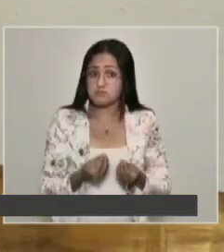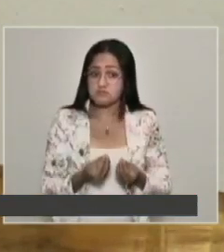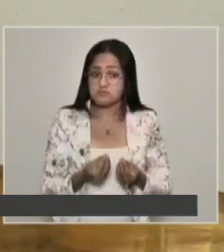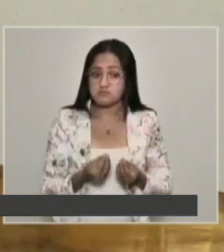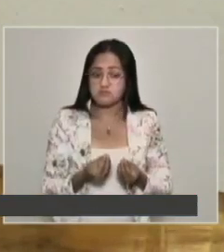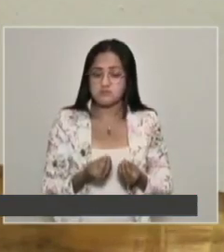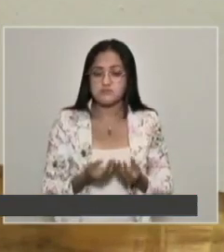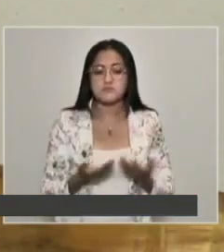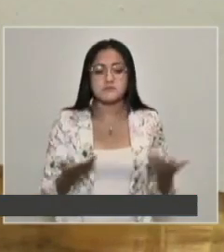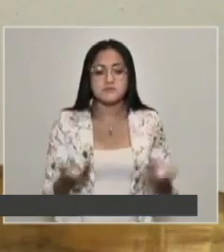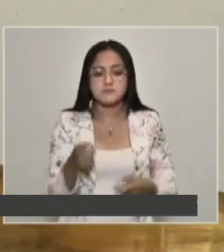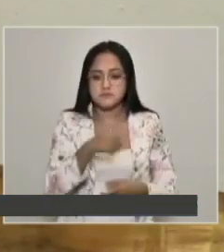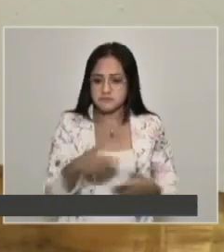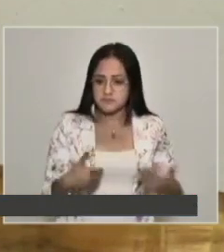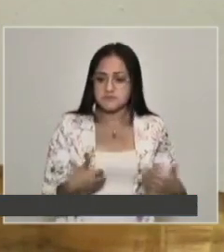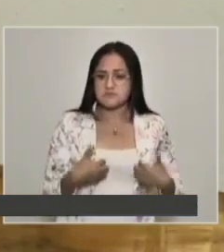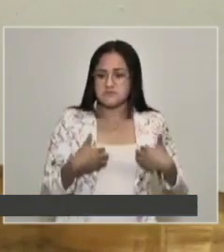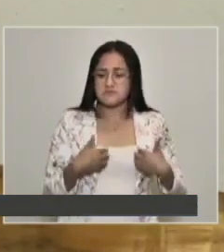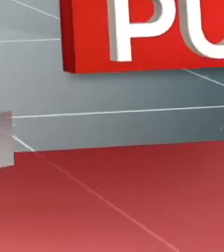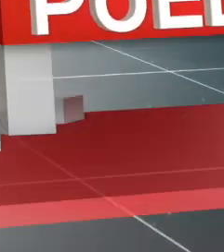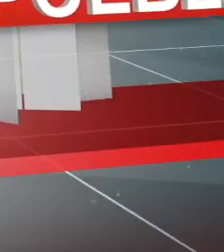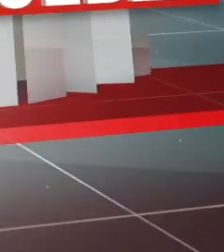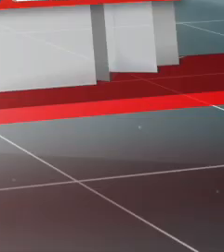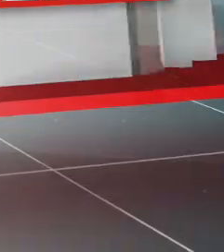si tienen una inconformidad reclamen